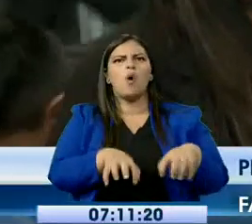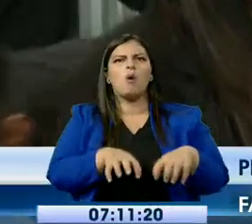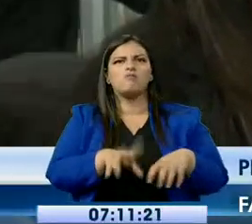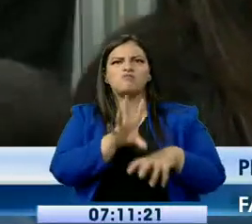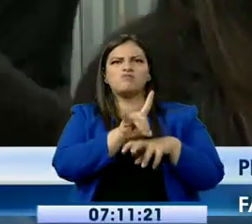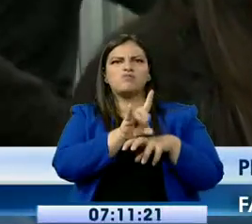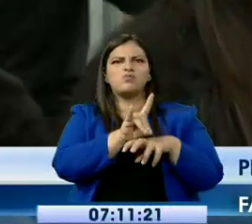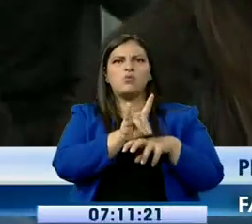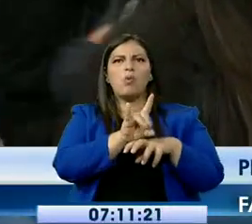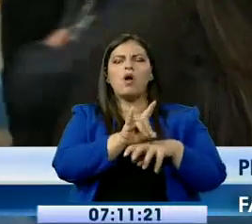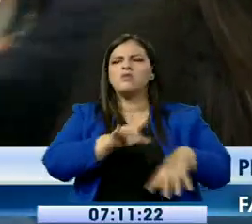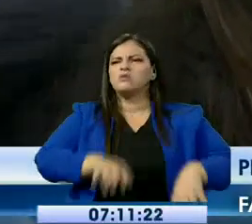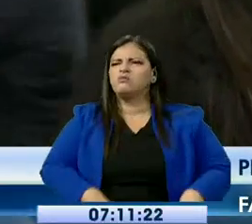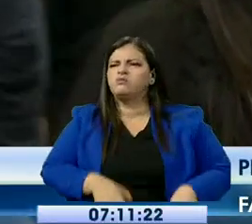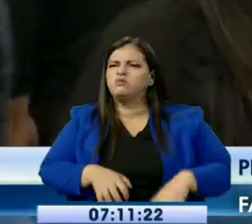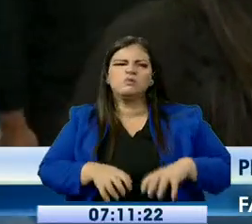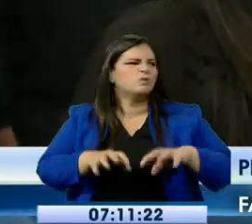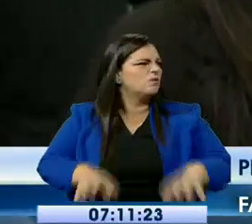no era